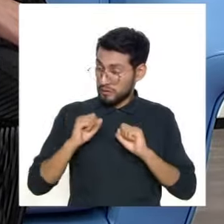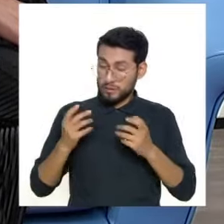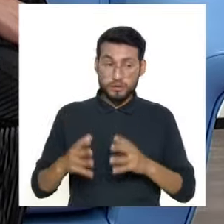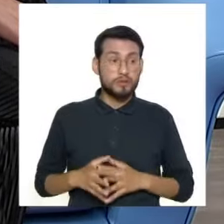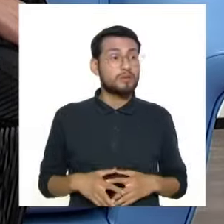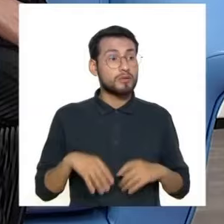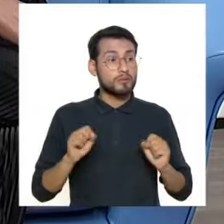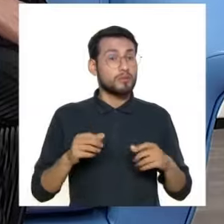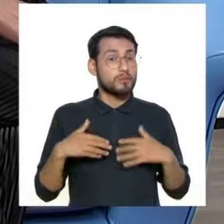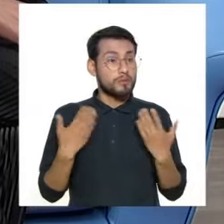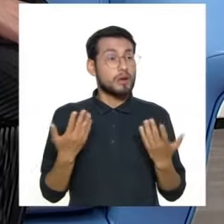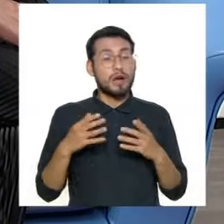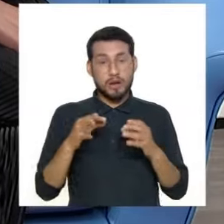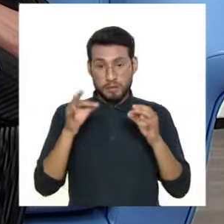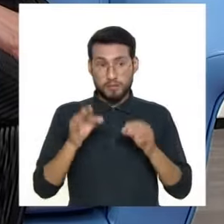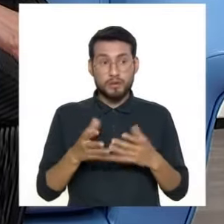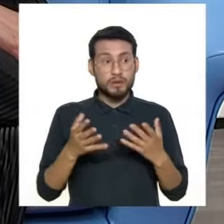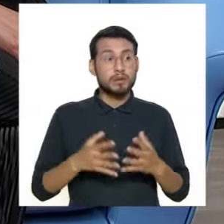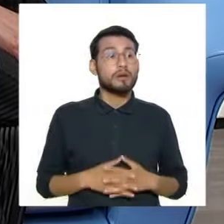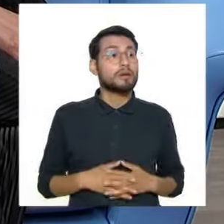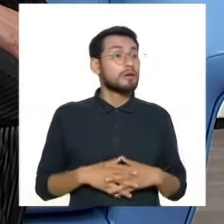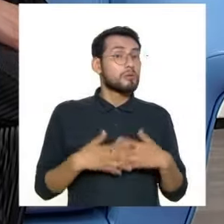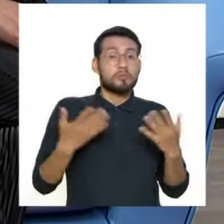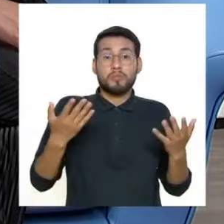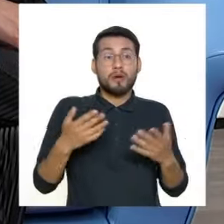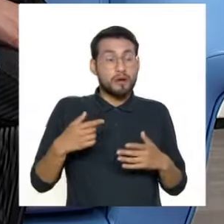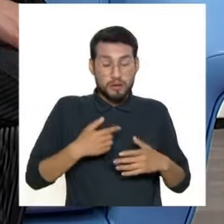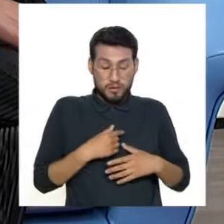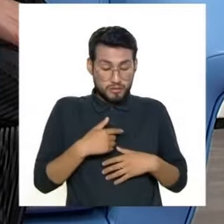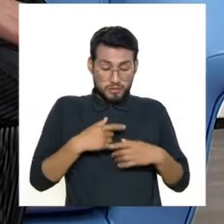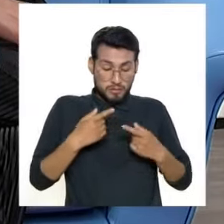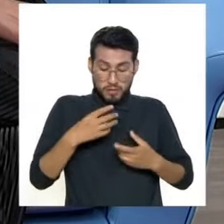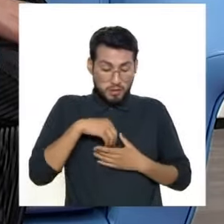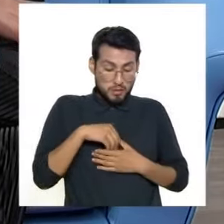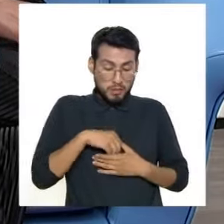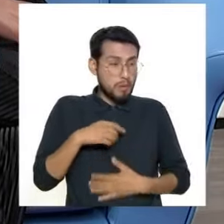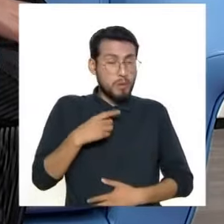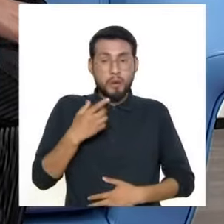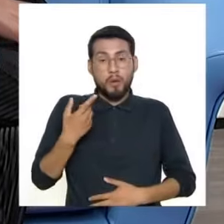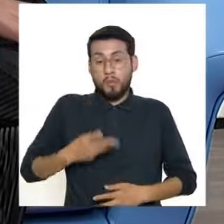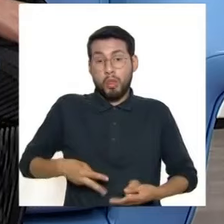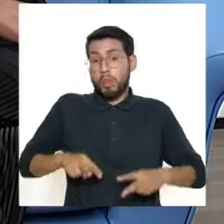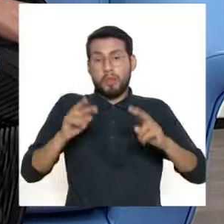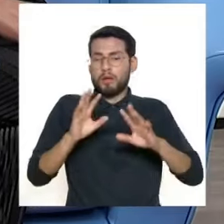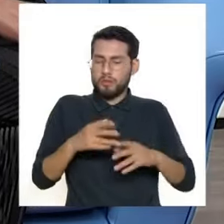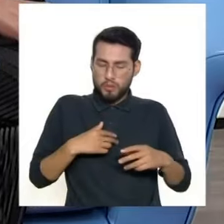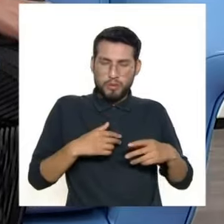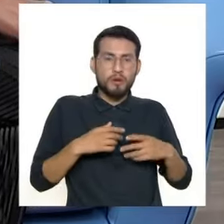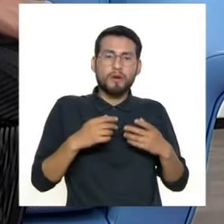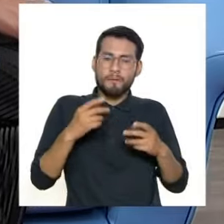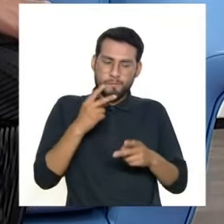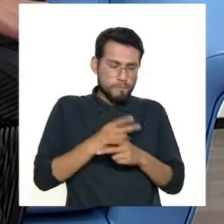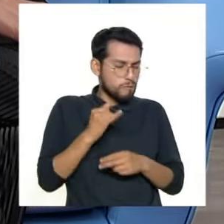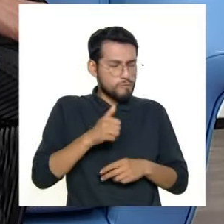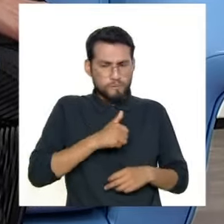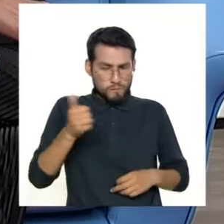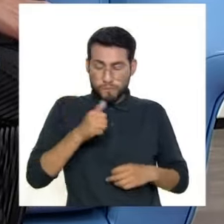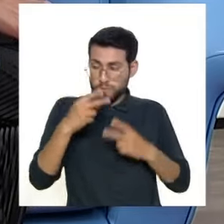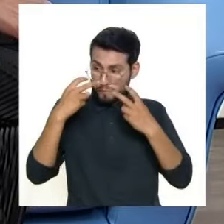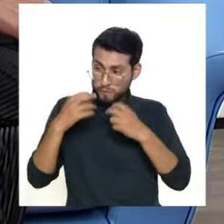Estos factores que de pronto determinan que alguien que ya viene predeterminado pues no se exacerbe y sobre todo ir a su examen